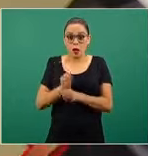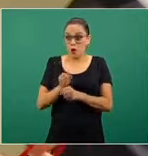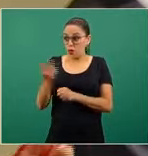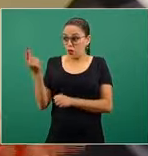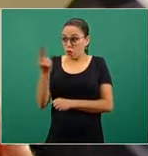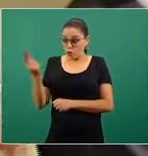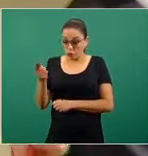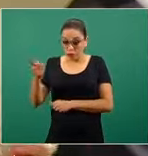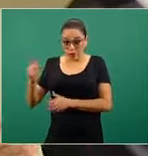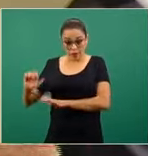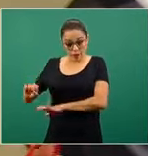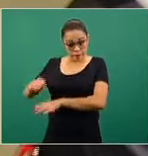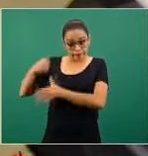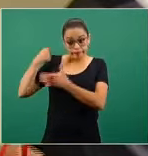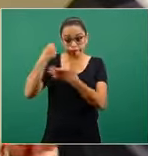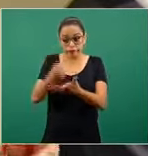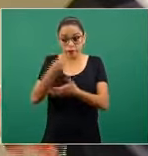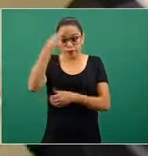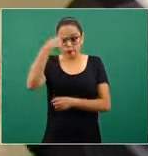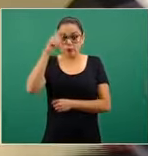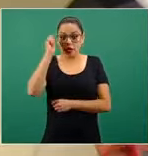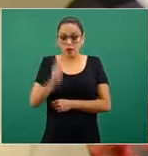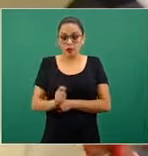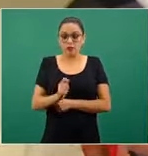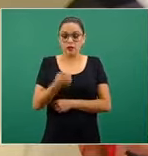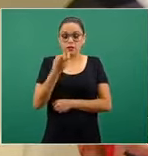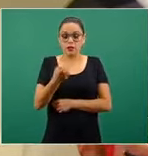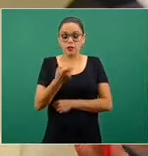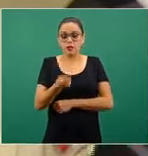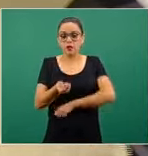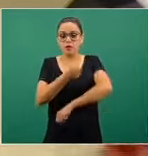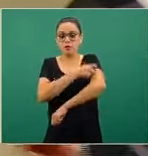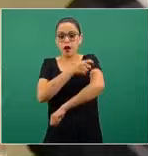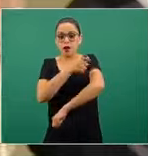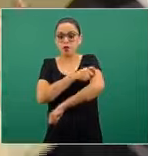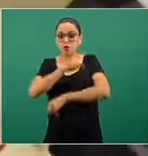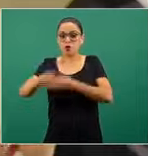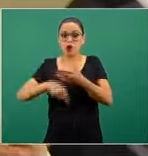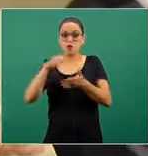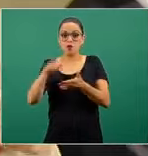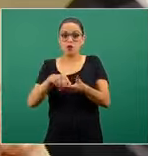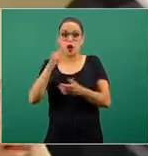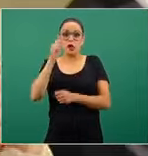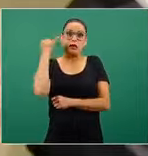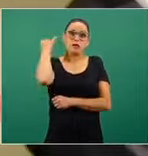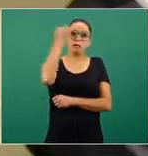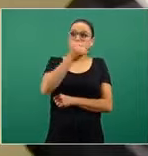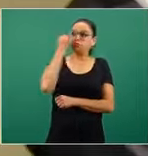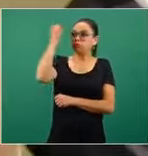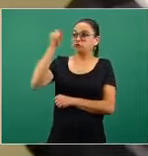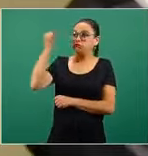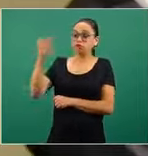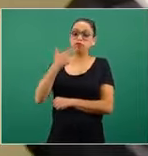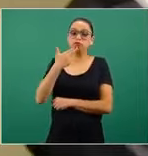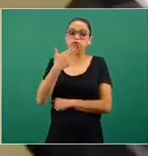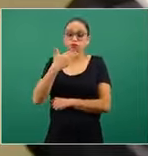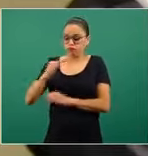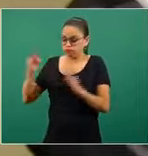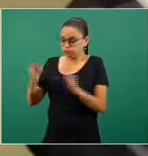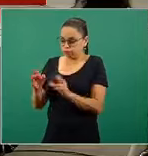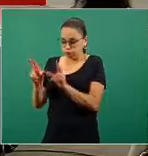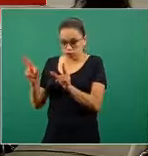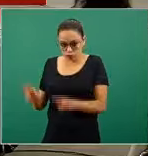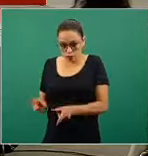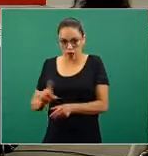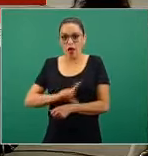se está haciendo para lograr esta vacunación primero en las zonas rurales y después llevarla a las zonas metropolitanas. Y ahorita le formulo la última.